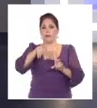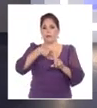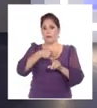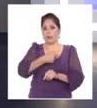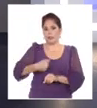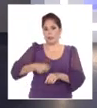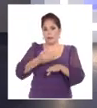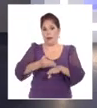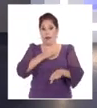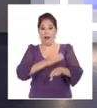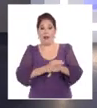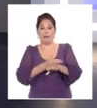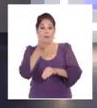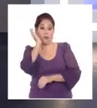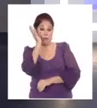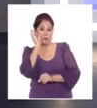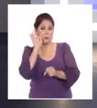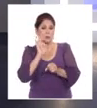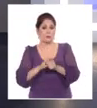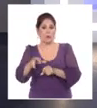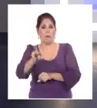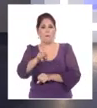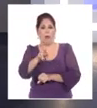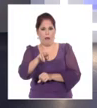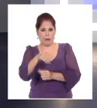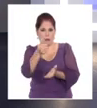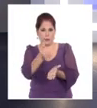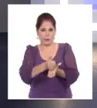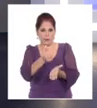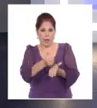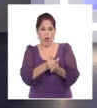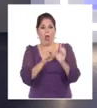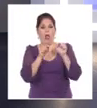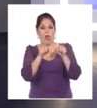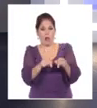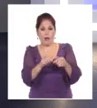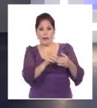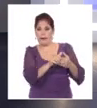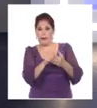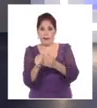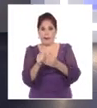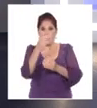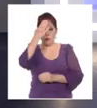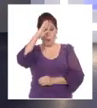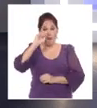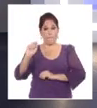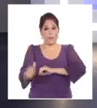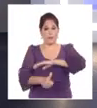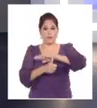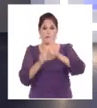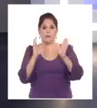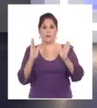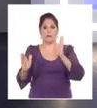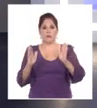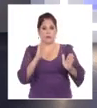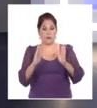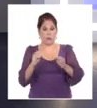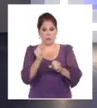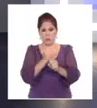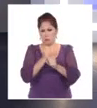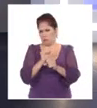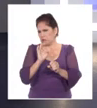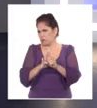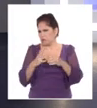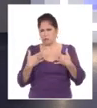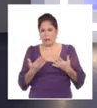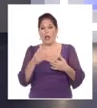a la cop28 iniciaron Este martes en la capital emiratí bajo el liderazgo de Cuba como presidente protempore el trabajo inicial está centrado